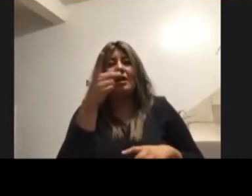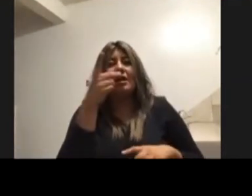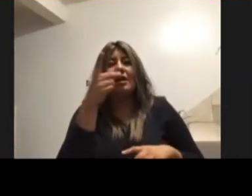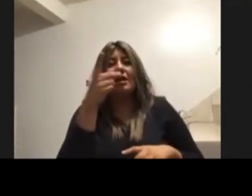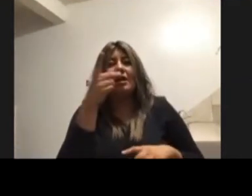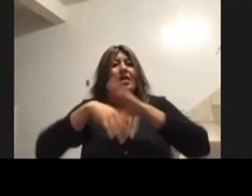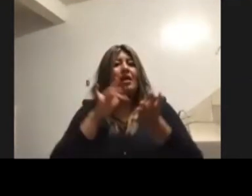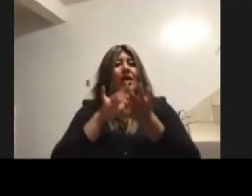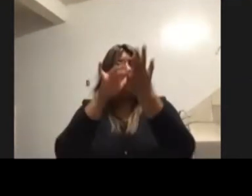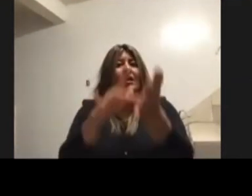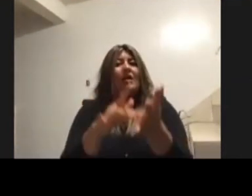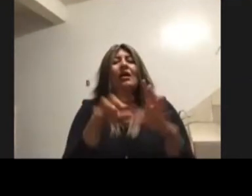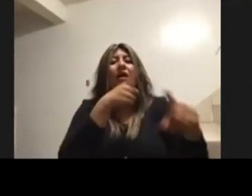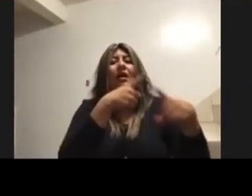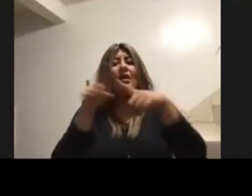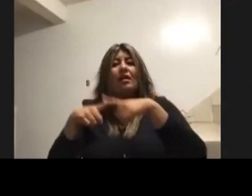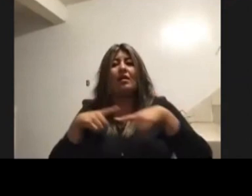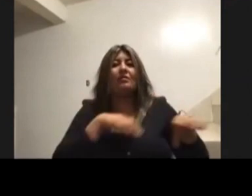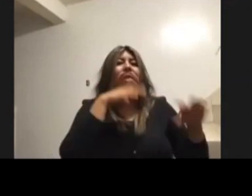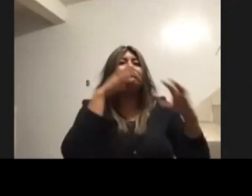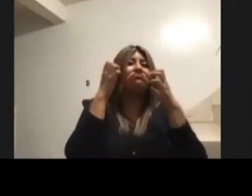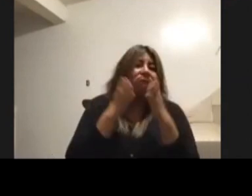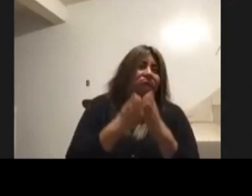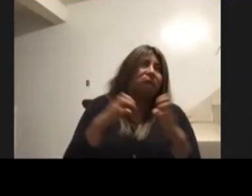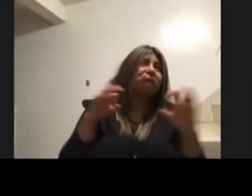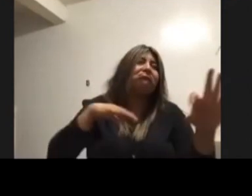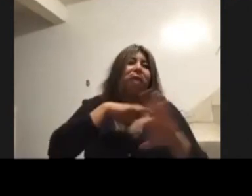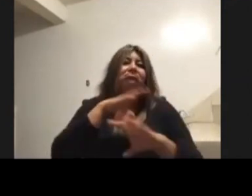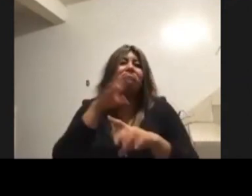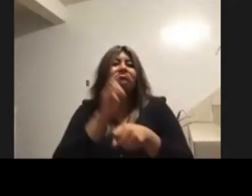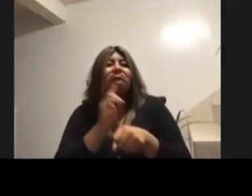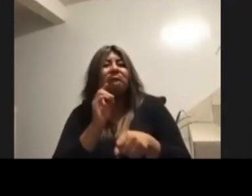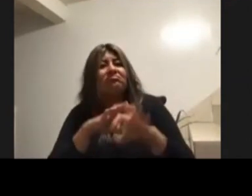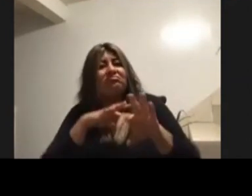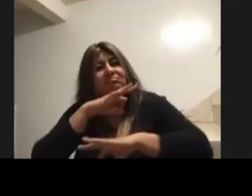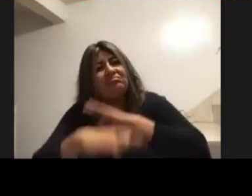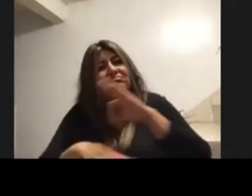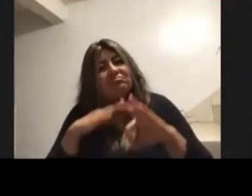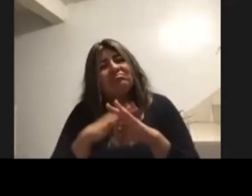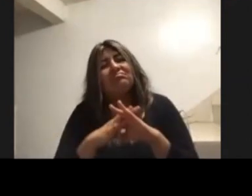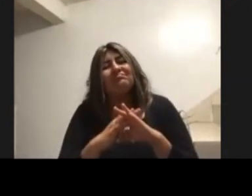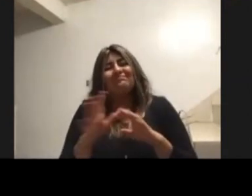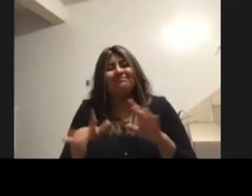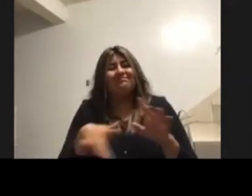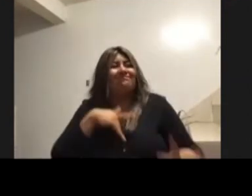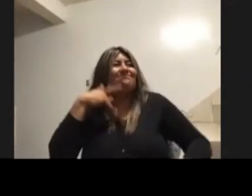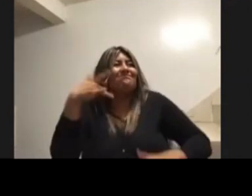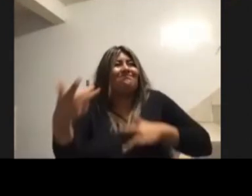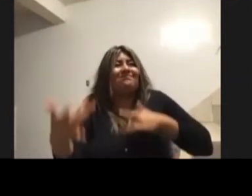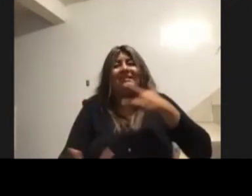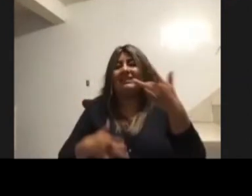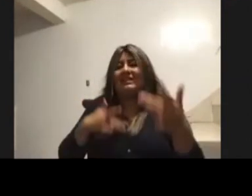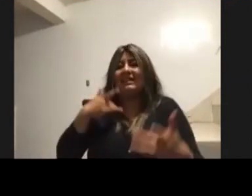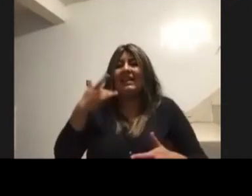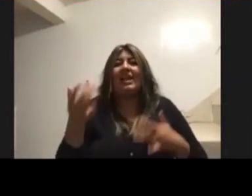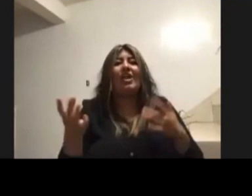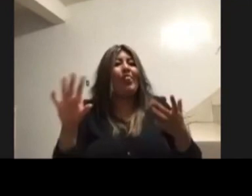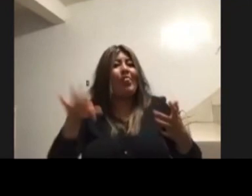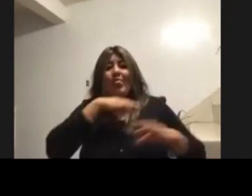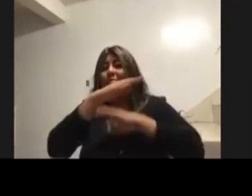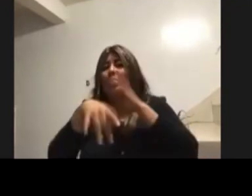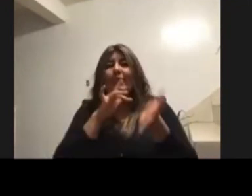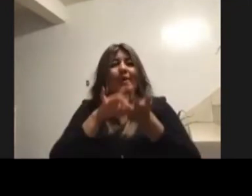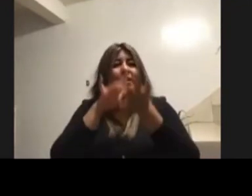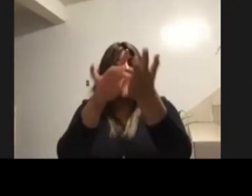un punto donde muchos nos sentimos, me incluyo, donde nos sentimos un poco con todas las posibilidades.